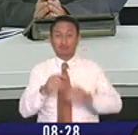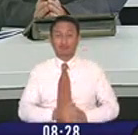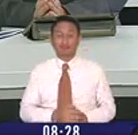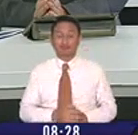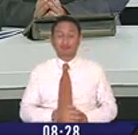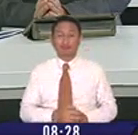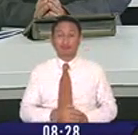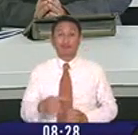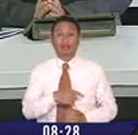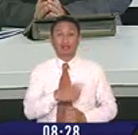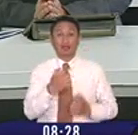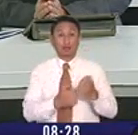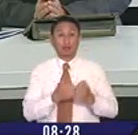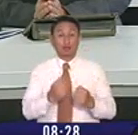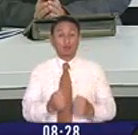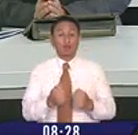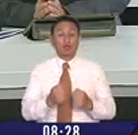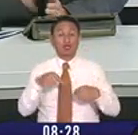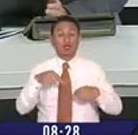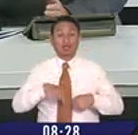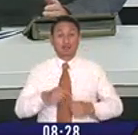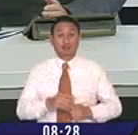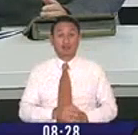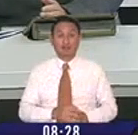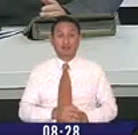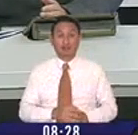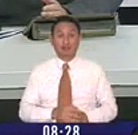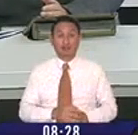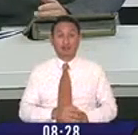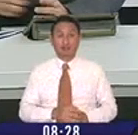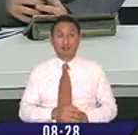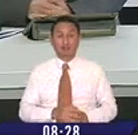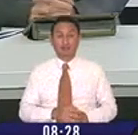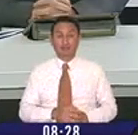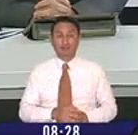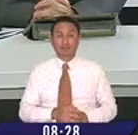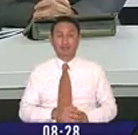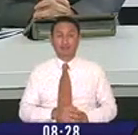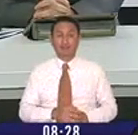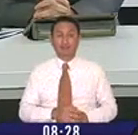esta grave problemática que se tiene y que le tienen en el baúl.